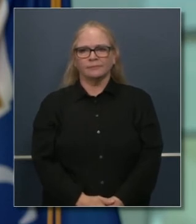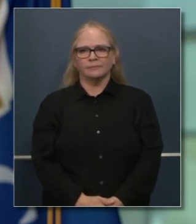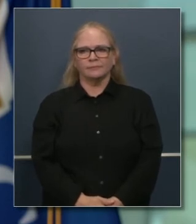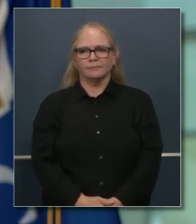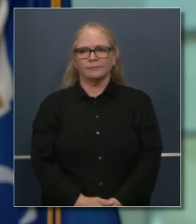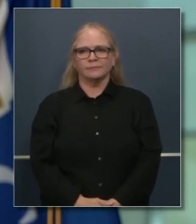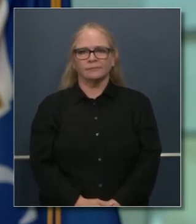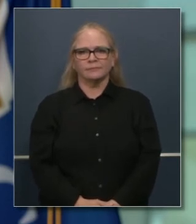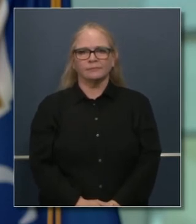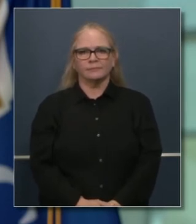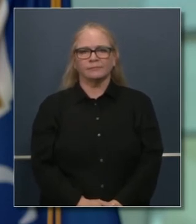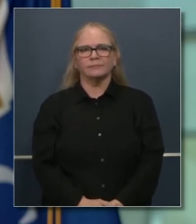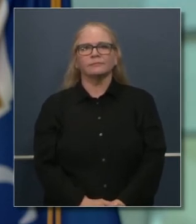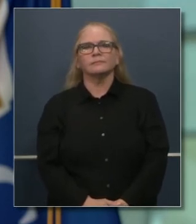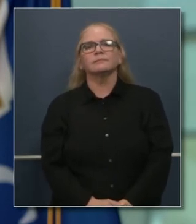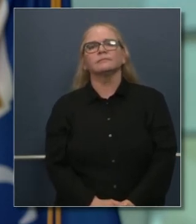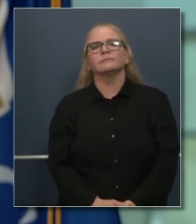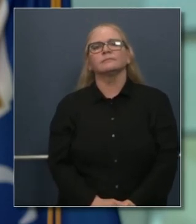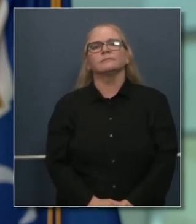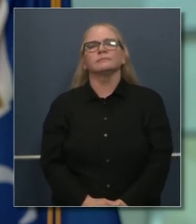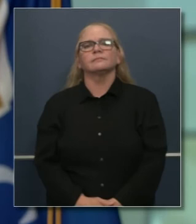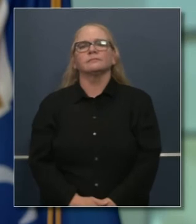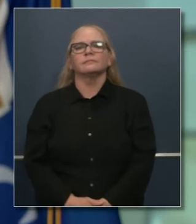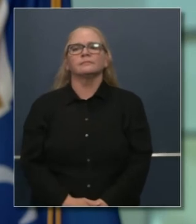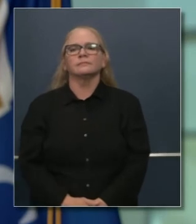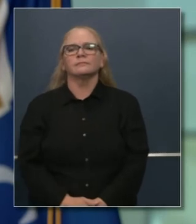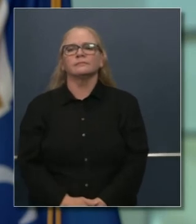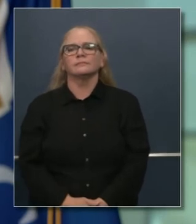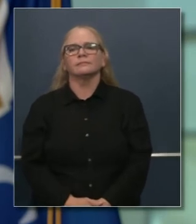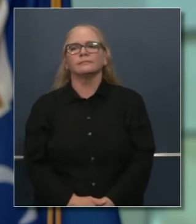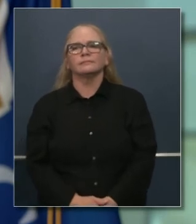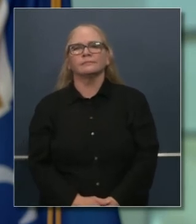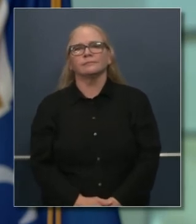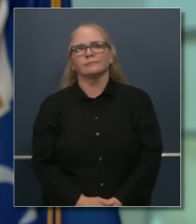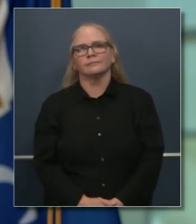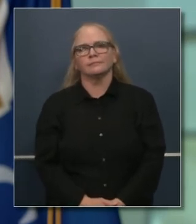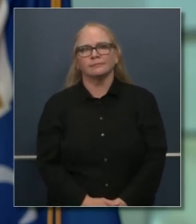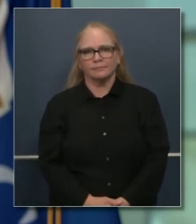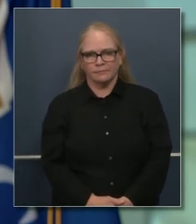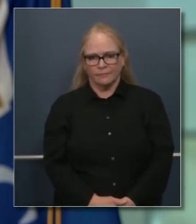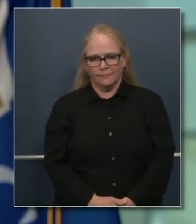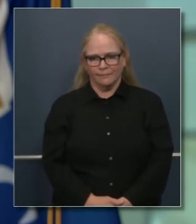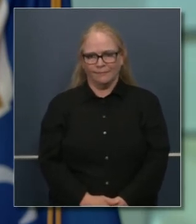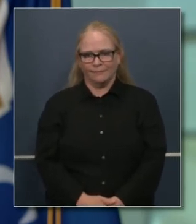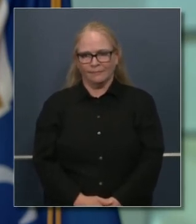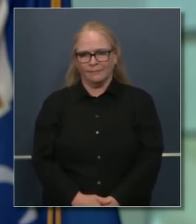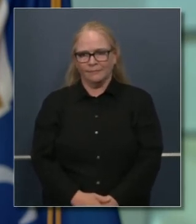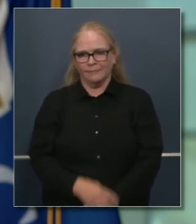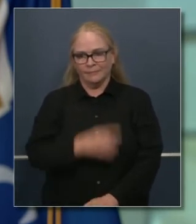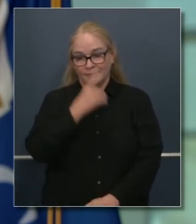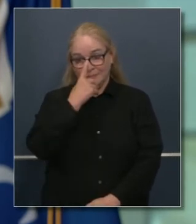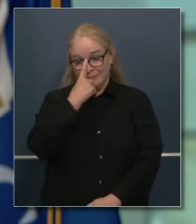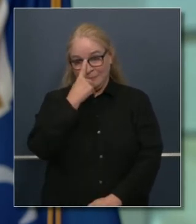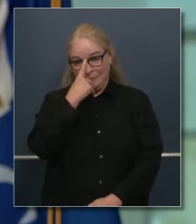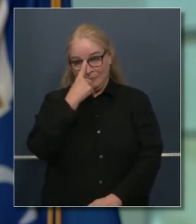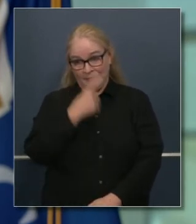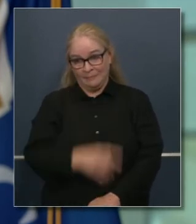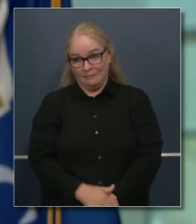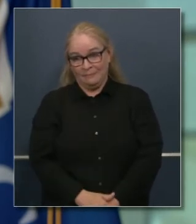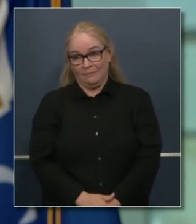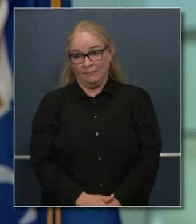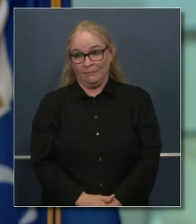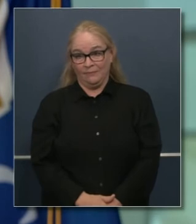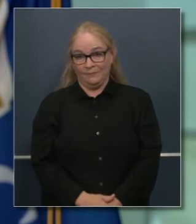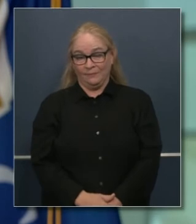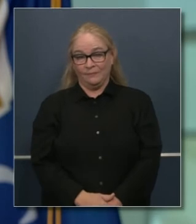buenas tardes gobernador yo era el jefe del iese y han dicho